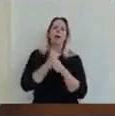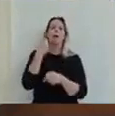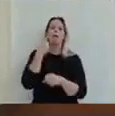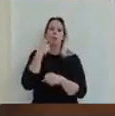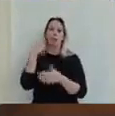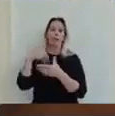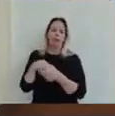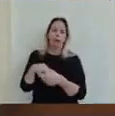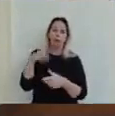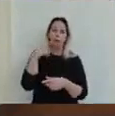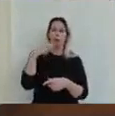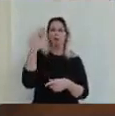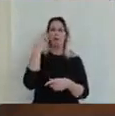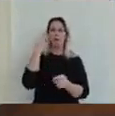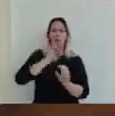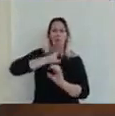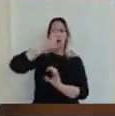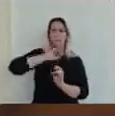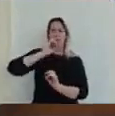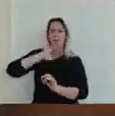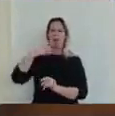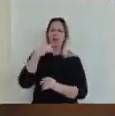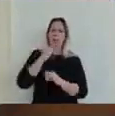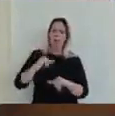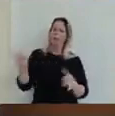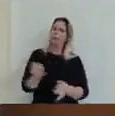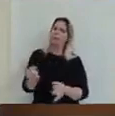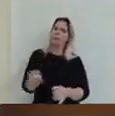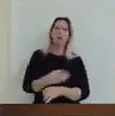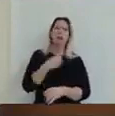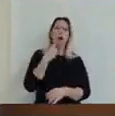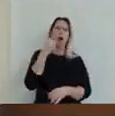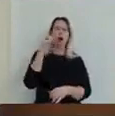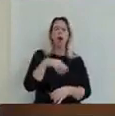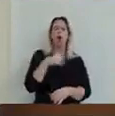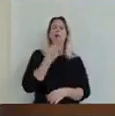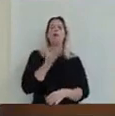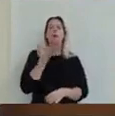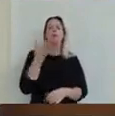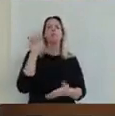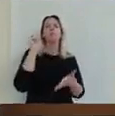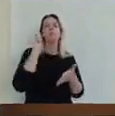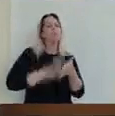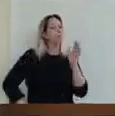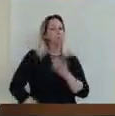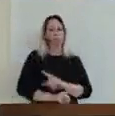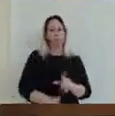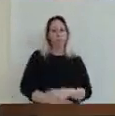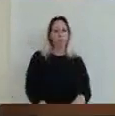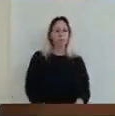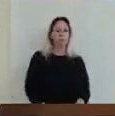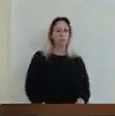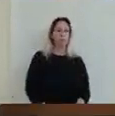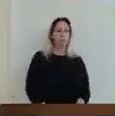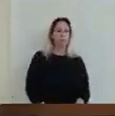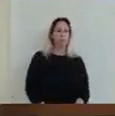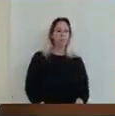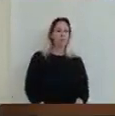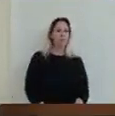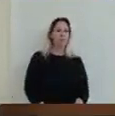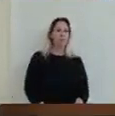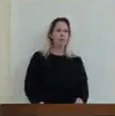cuenta de Facebook privada, más allá que lo retiren ahora. Eso fue real.